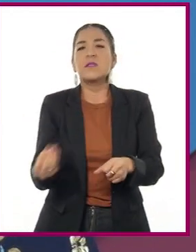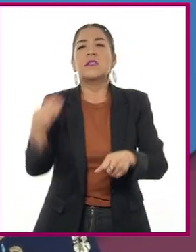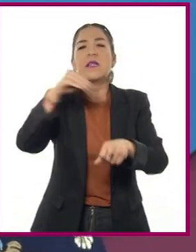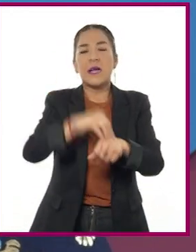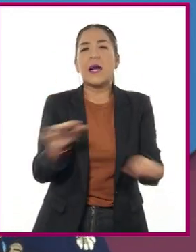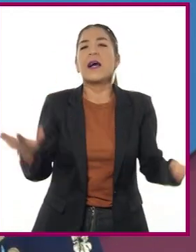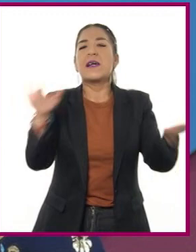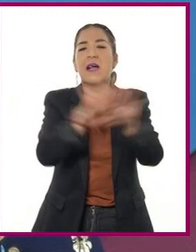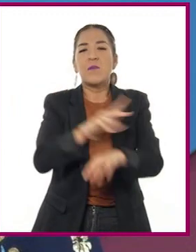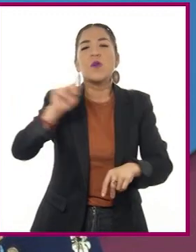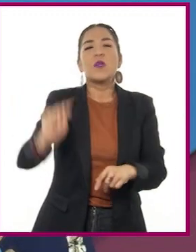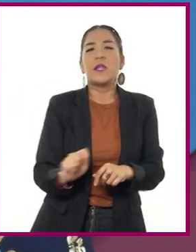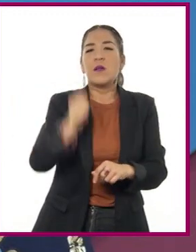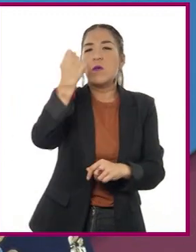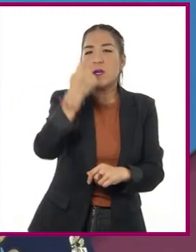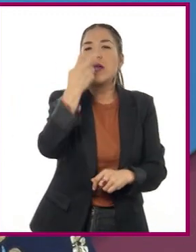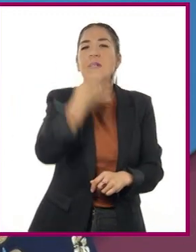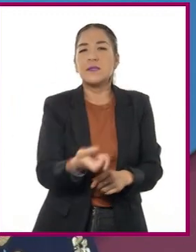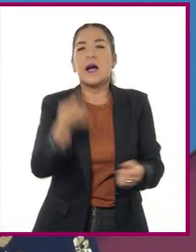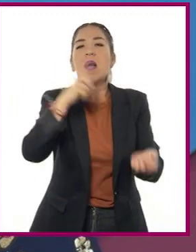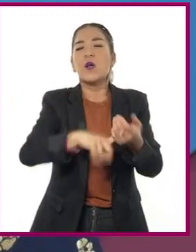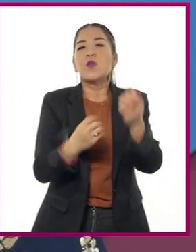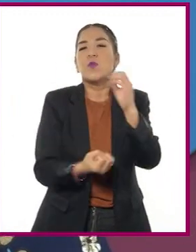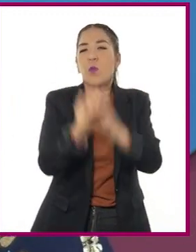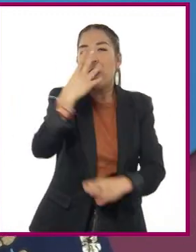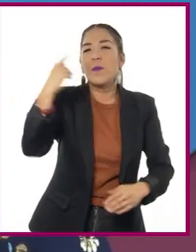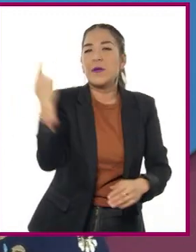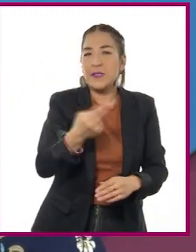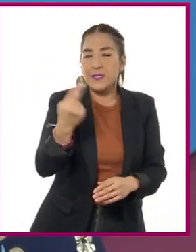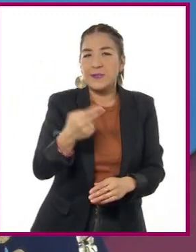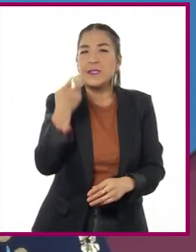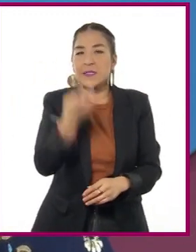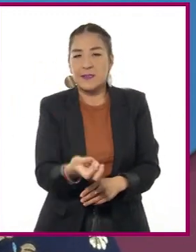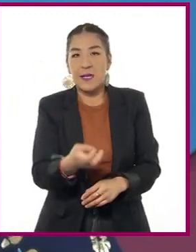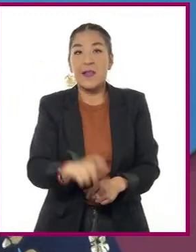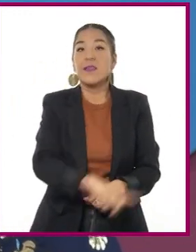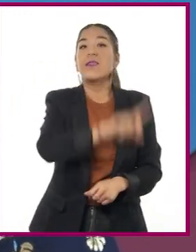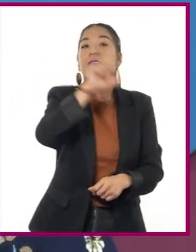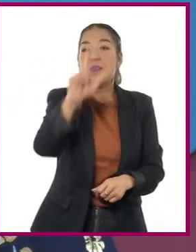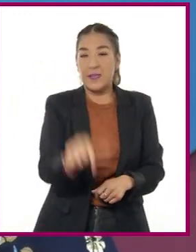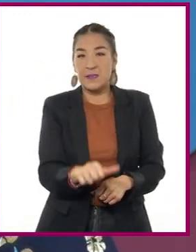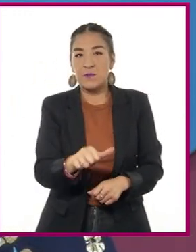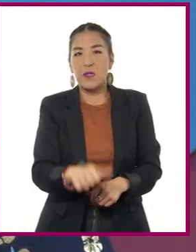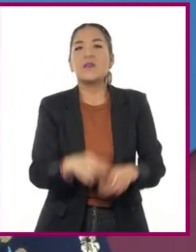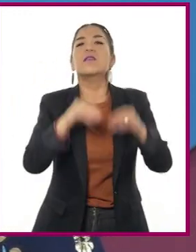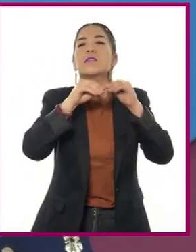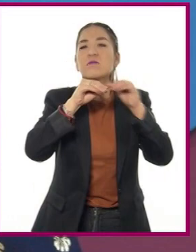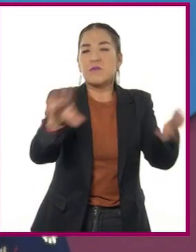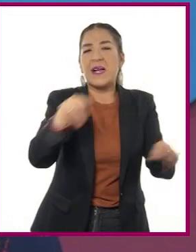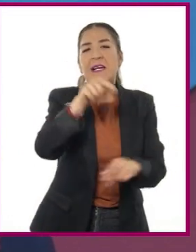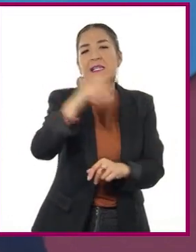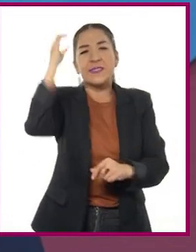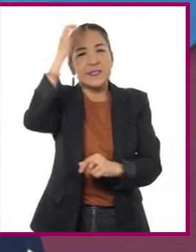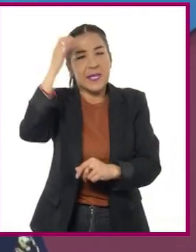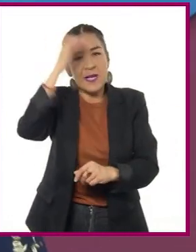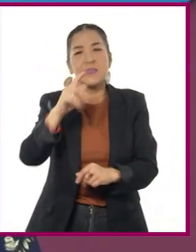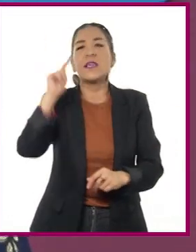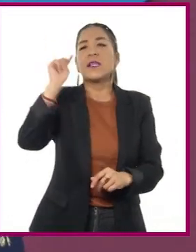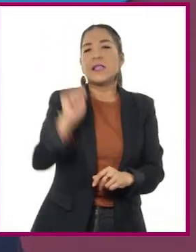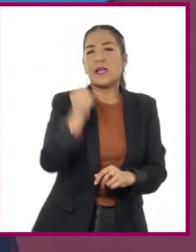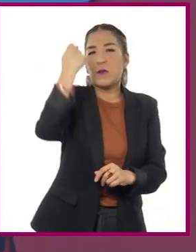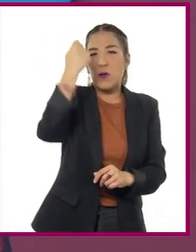la tecnología existente a las nuevas necesidades y finalmente surgió una ciencia y